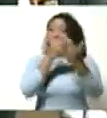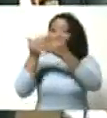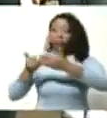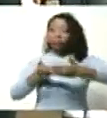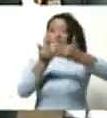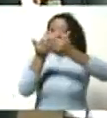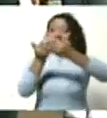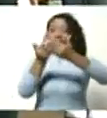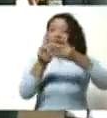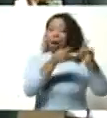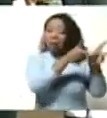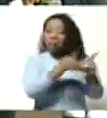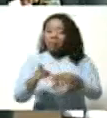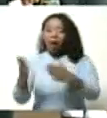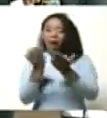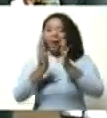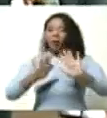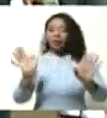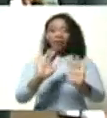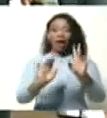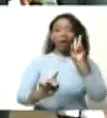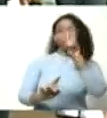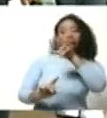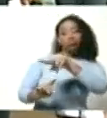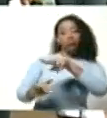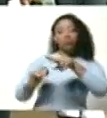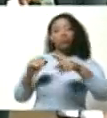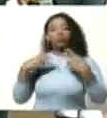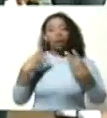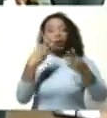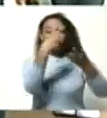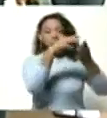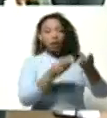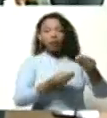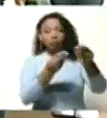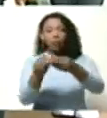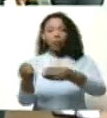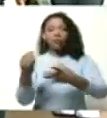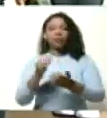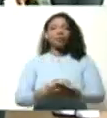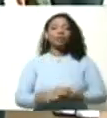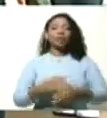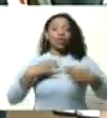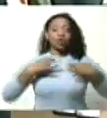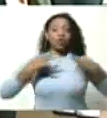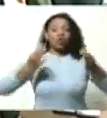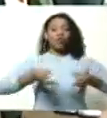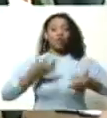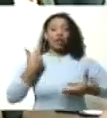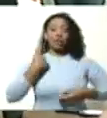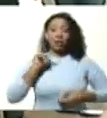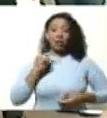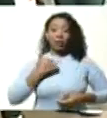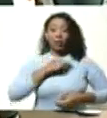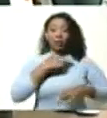estudiantes. El plan escolar, como ya lo vimos, para la dotación de útiles y uniformes que van a tener nuestros niños